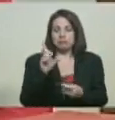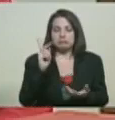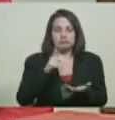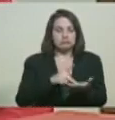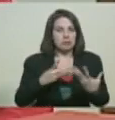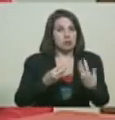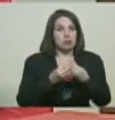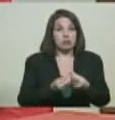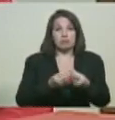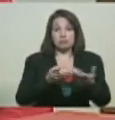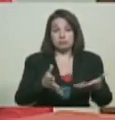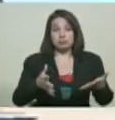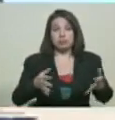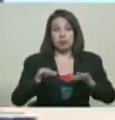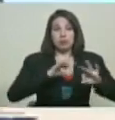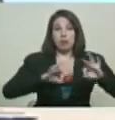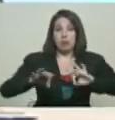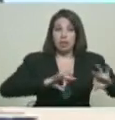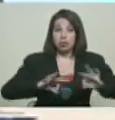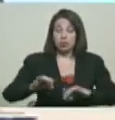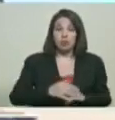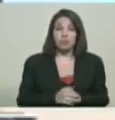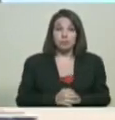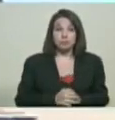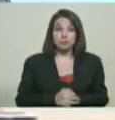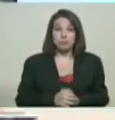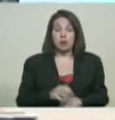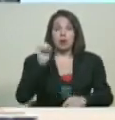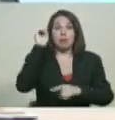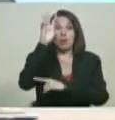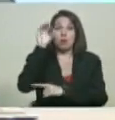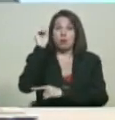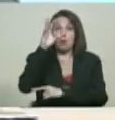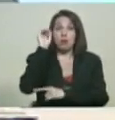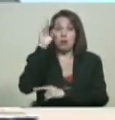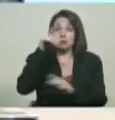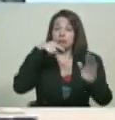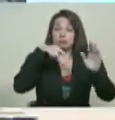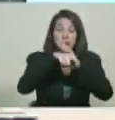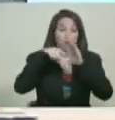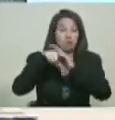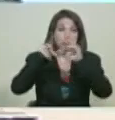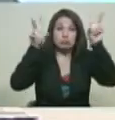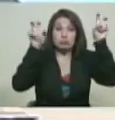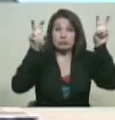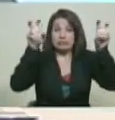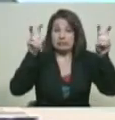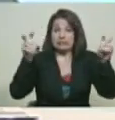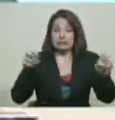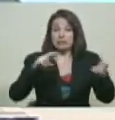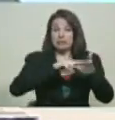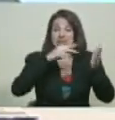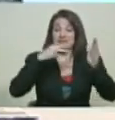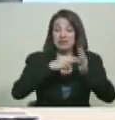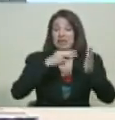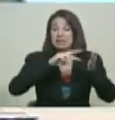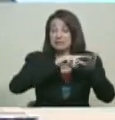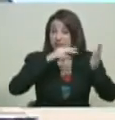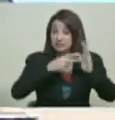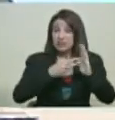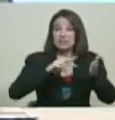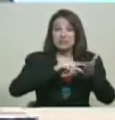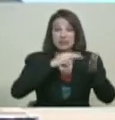y preparándonos para un congreso de profundo contenido de profundas definiciones para un congreso